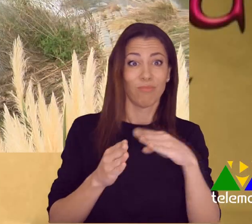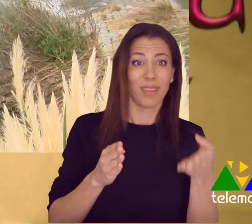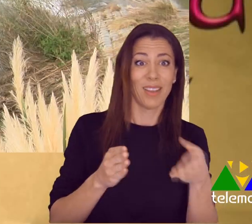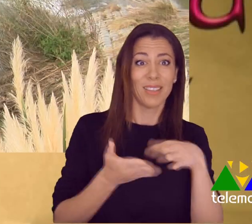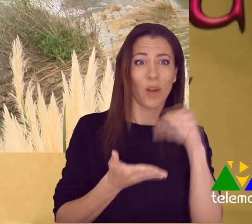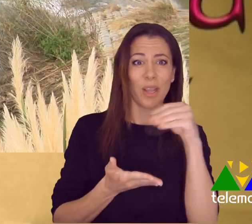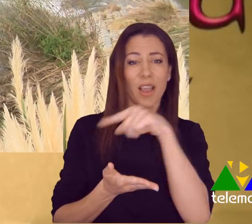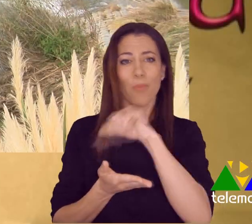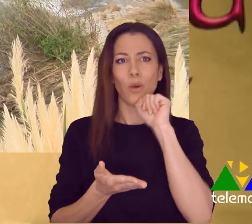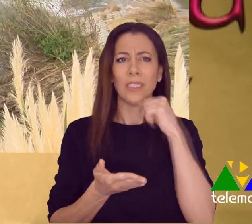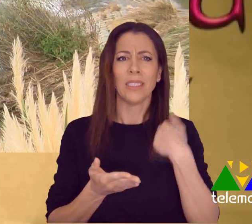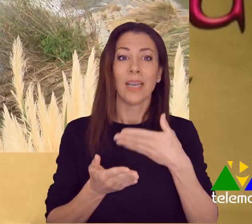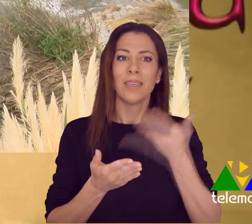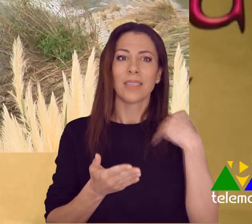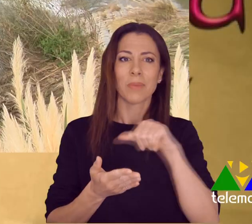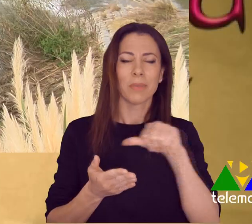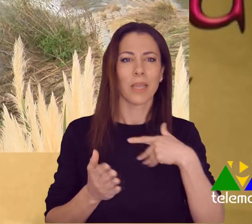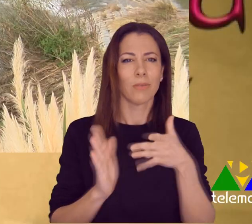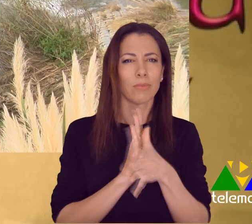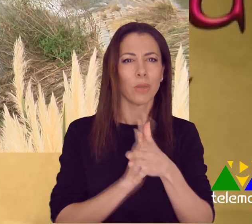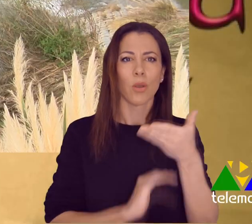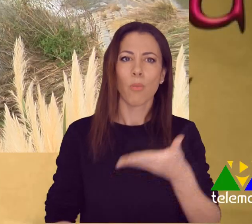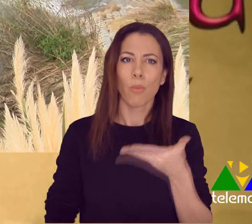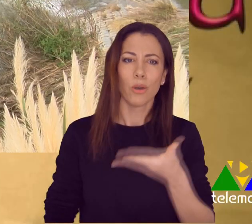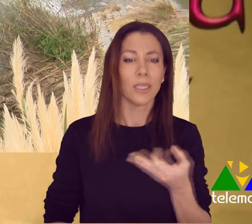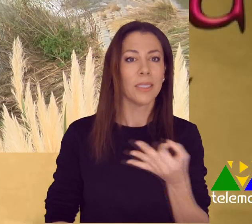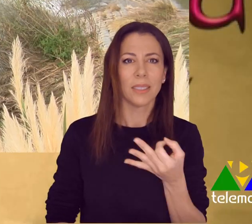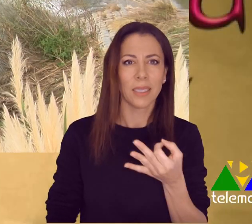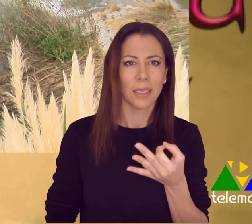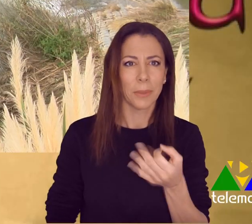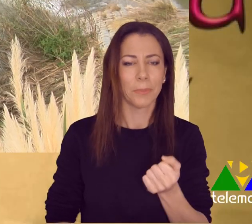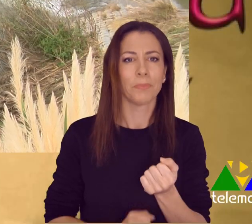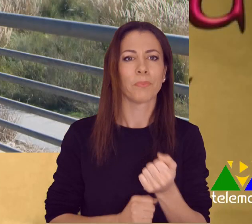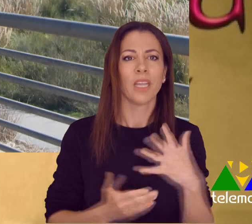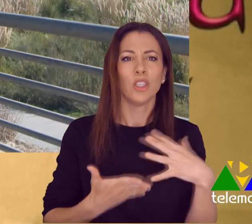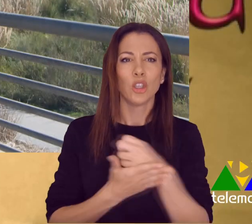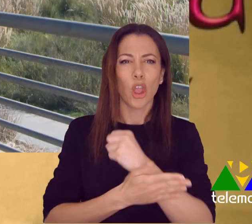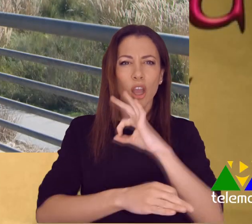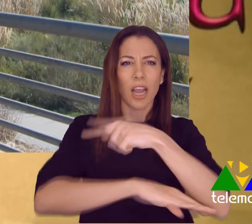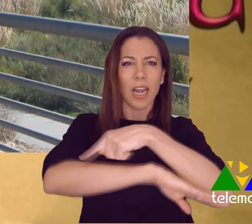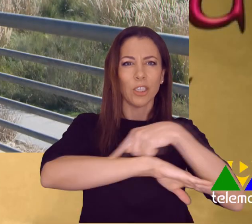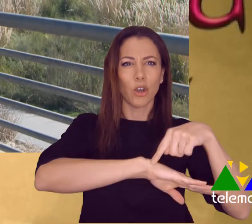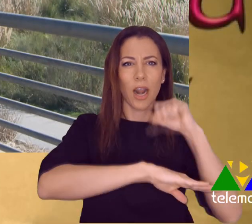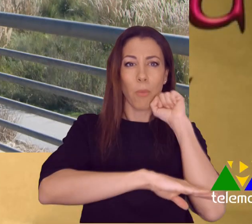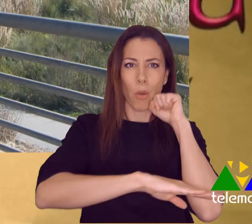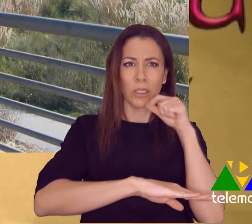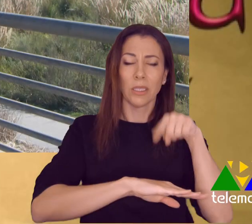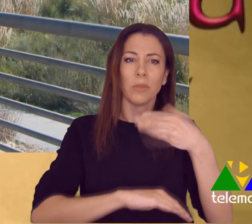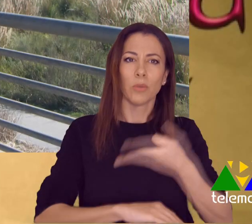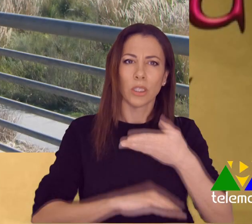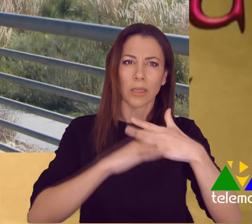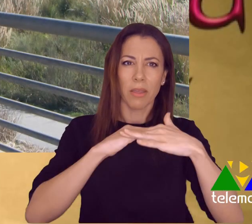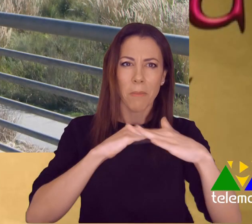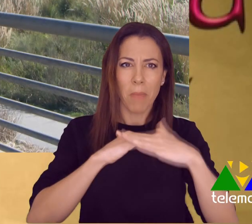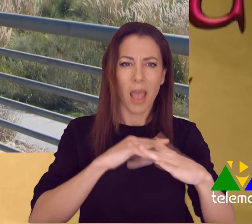semana pasada hablándoles de la importancia sobre todo de pues de todo el litoral motrileño, sobre todo la importancia del mar,